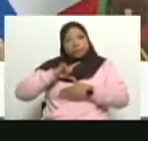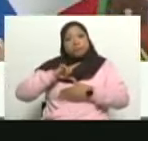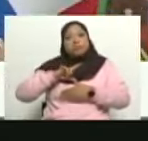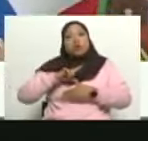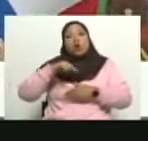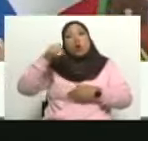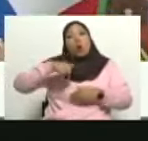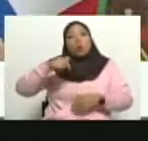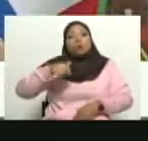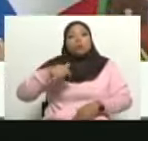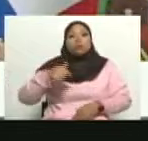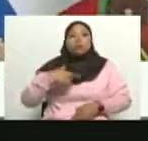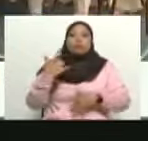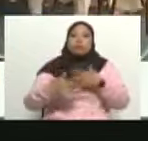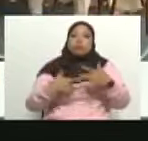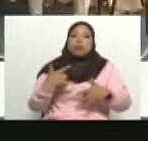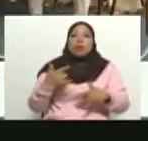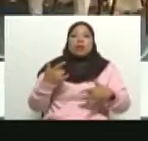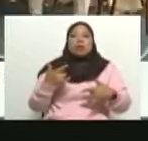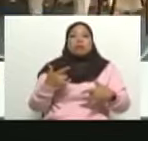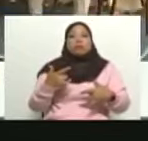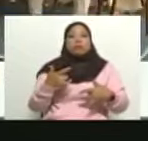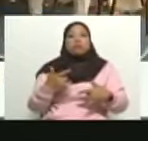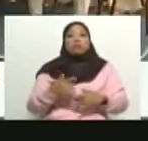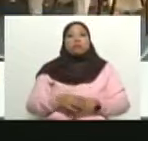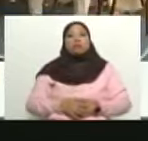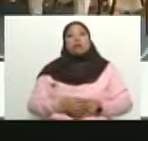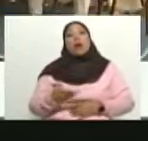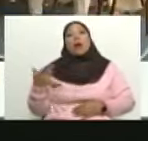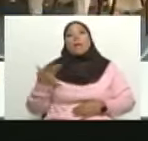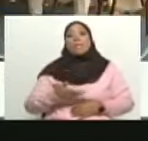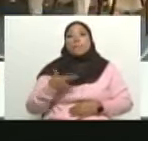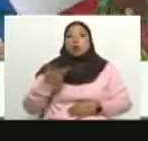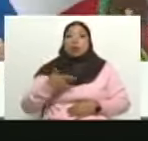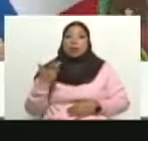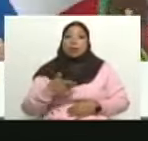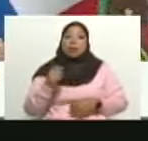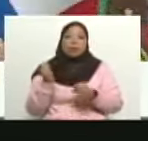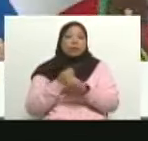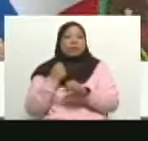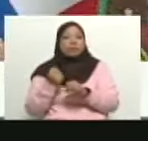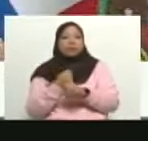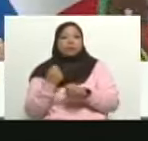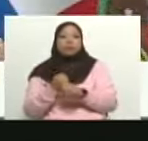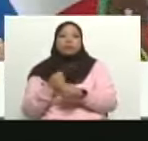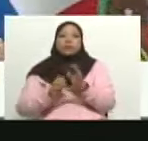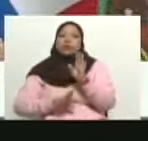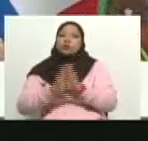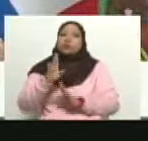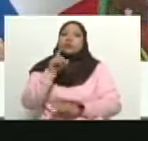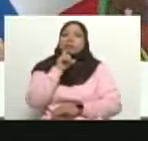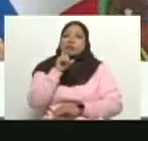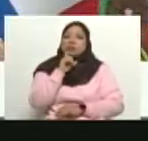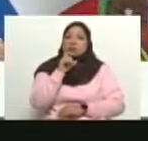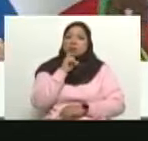partir de hoy se genera una agenda, creo que es lo más importante, una agenda de trabajo sumamente intensa entre